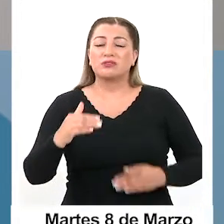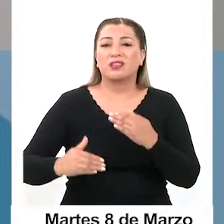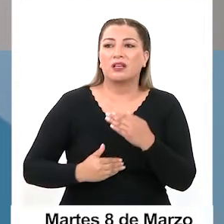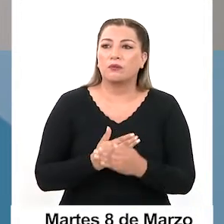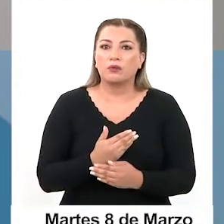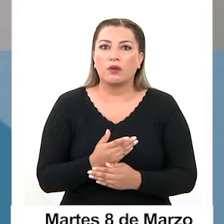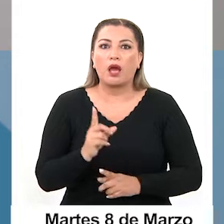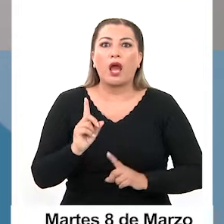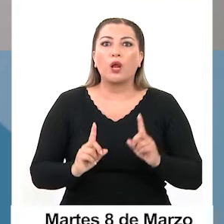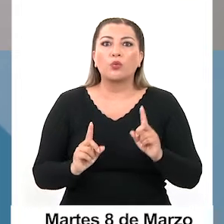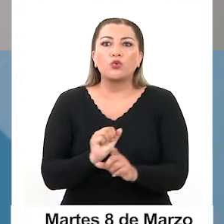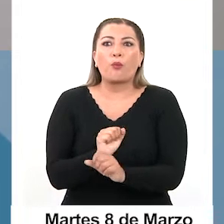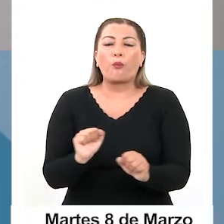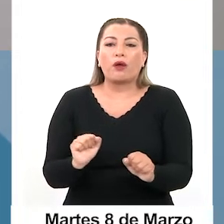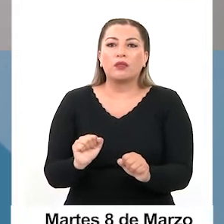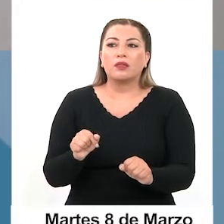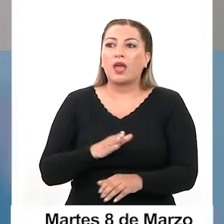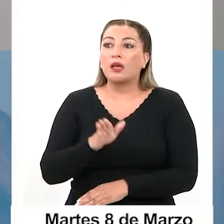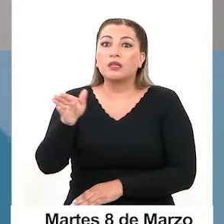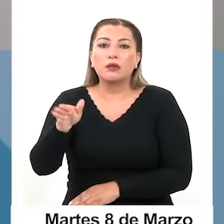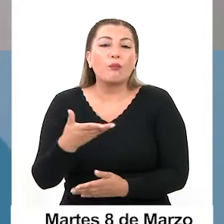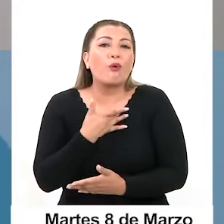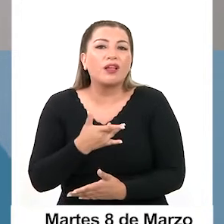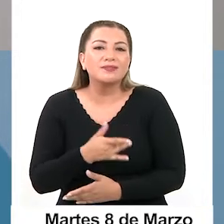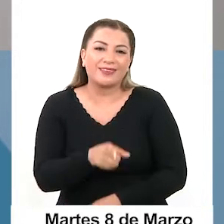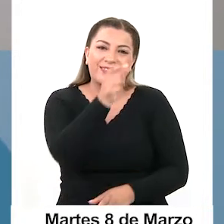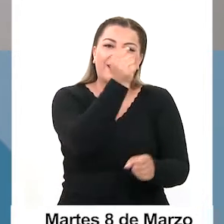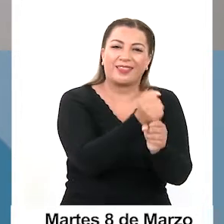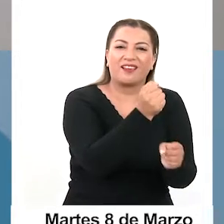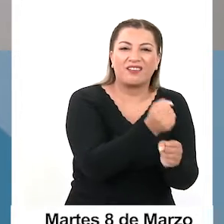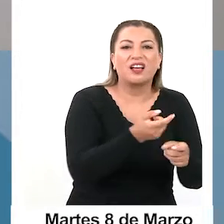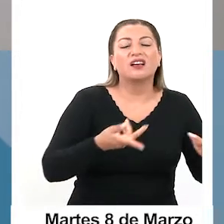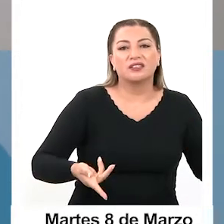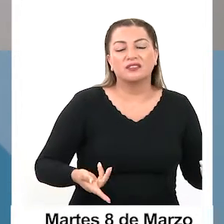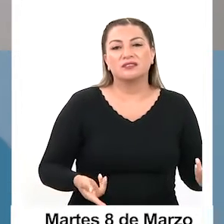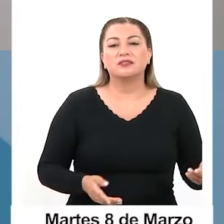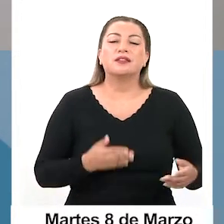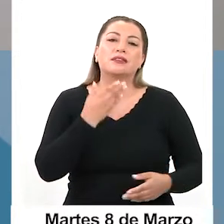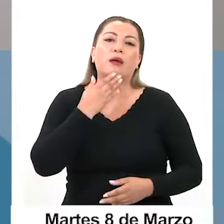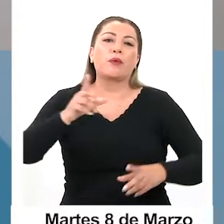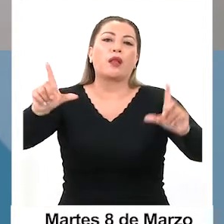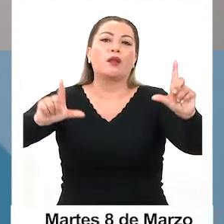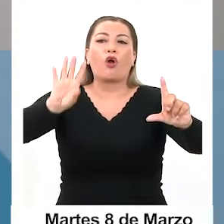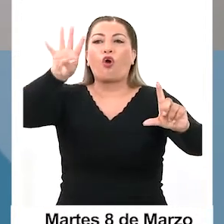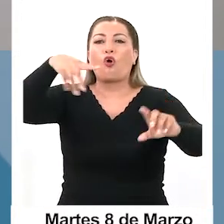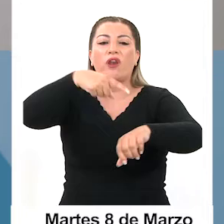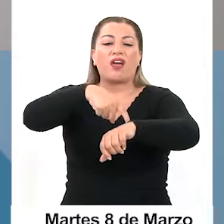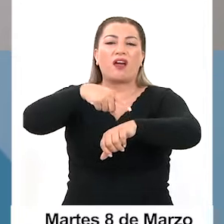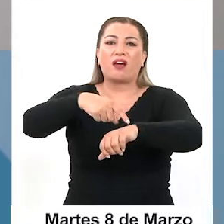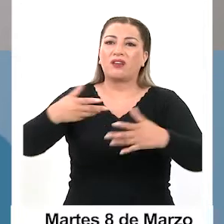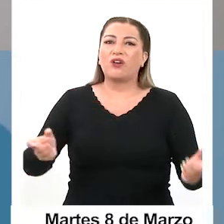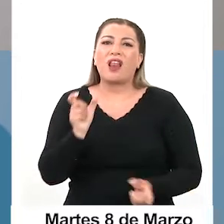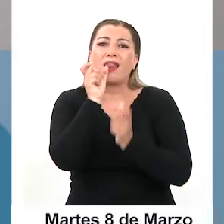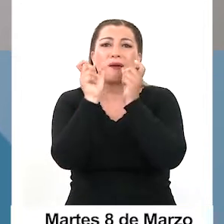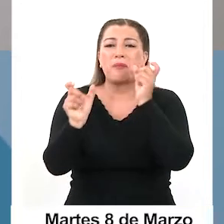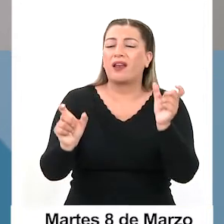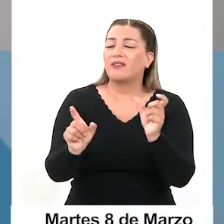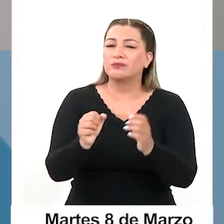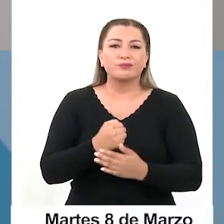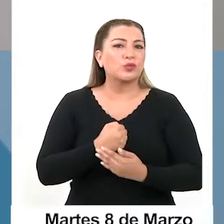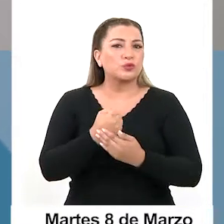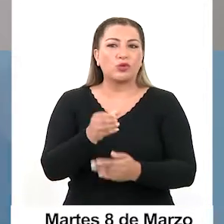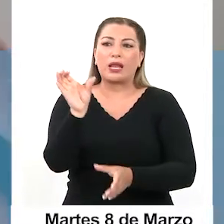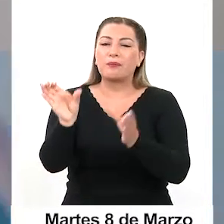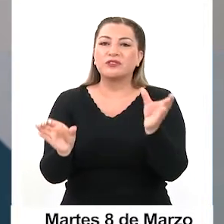trabaja, imposible que vaya. Ujú. Entonces, a veces, incluso con las buenas intenciones, los canales, los horarios, los lenguajes no ayudan a que